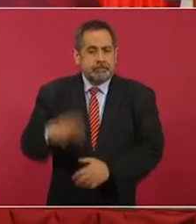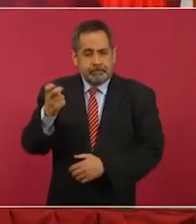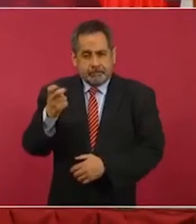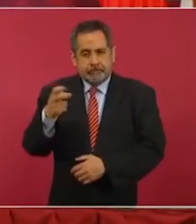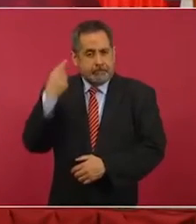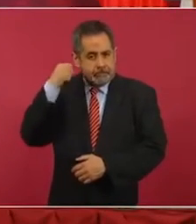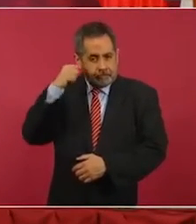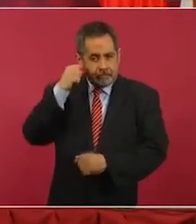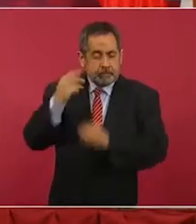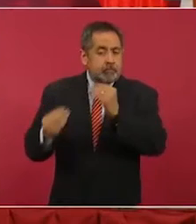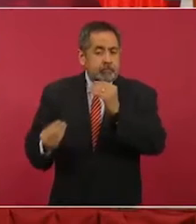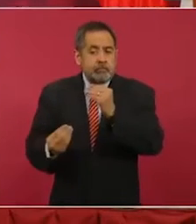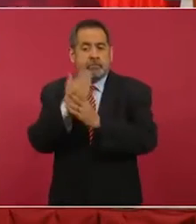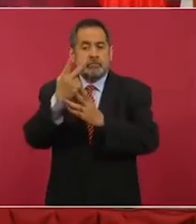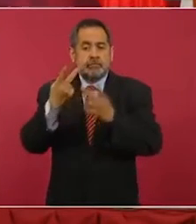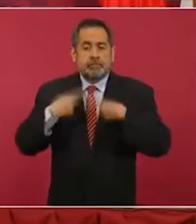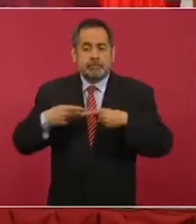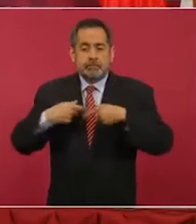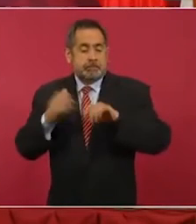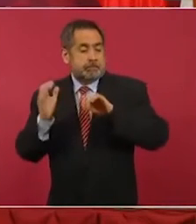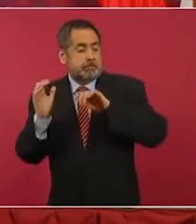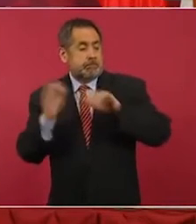nuevos empleos Tabasco,